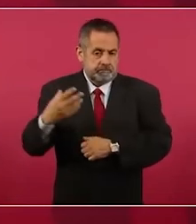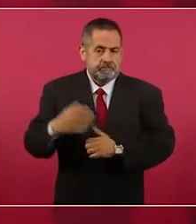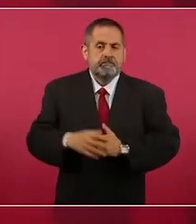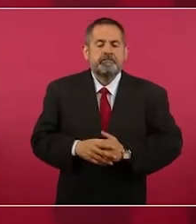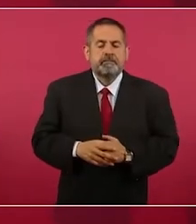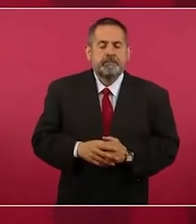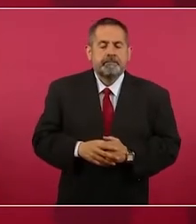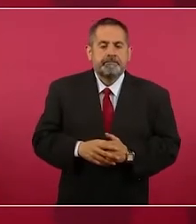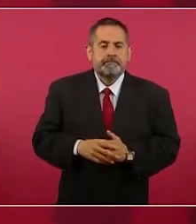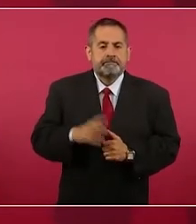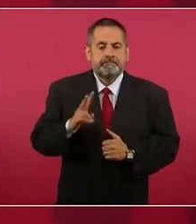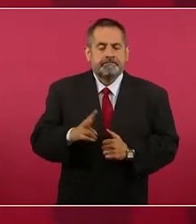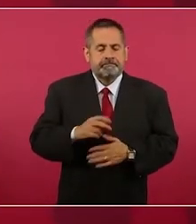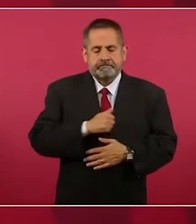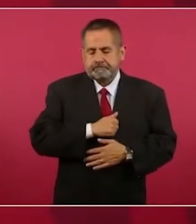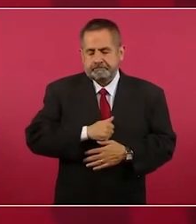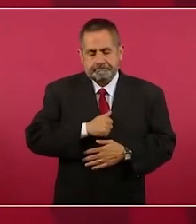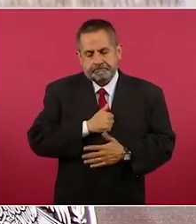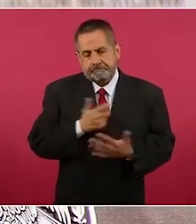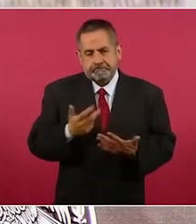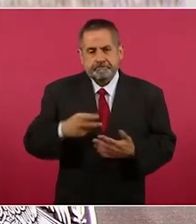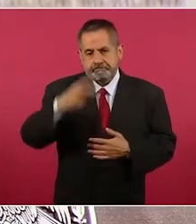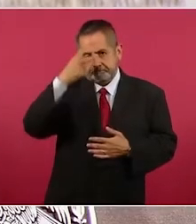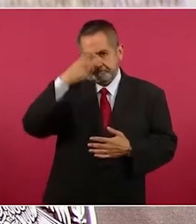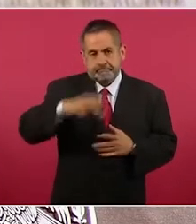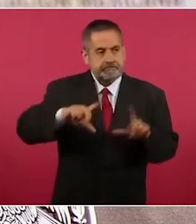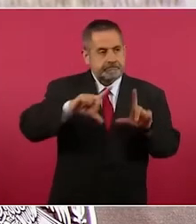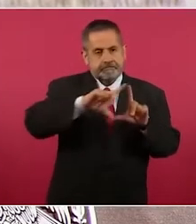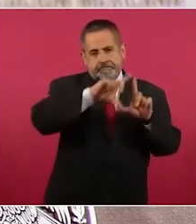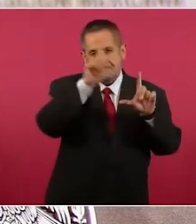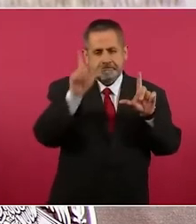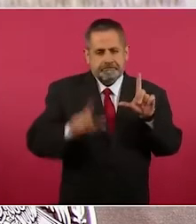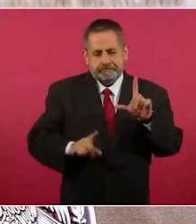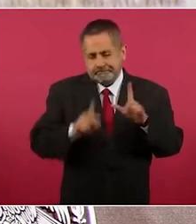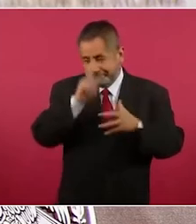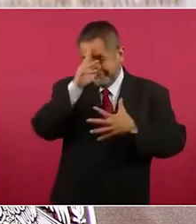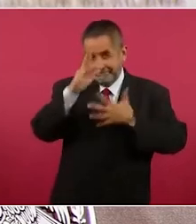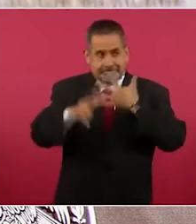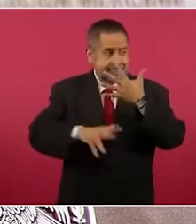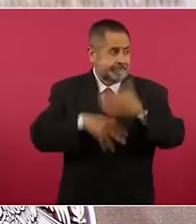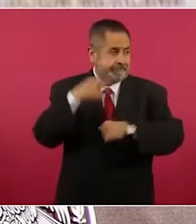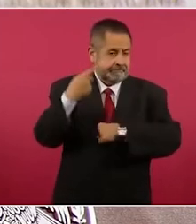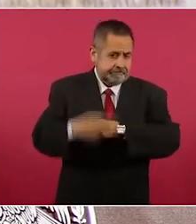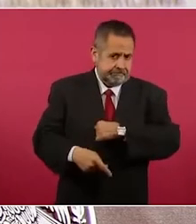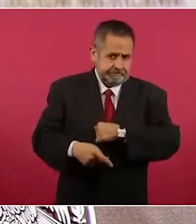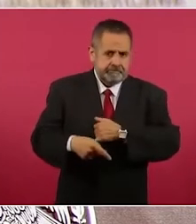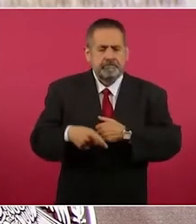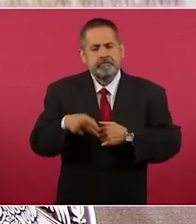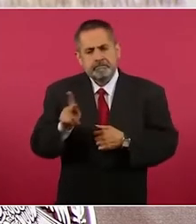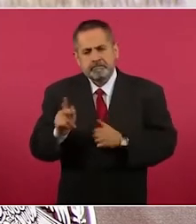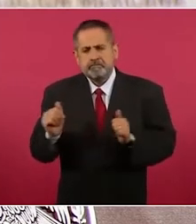lamentando la situación de violencia en México, pero al mismo tiempo